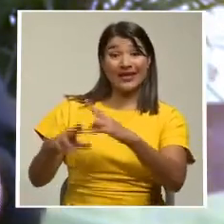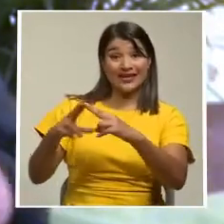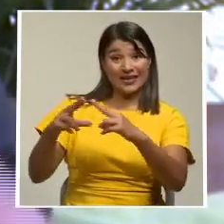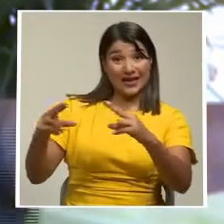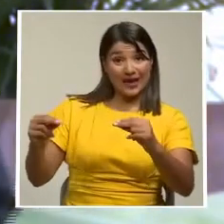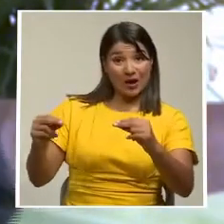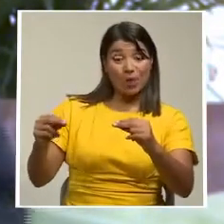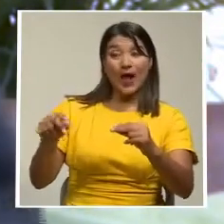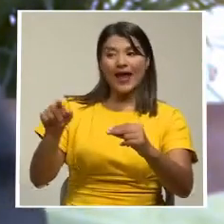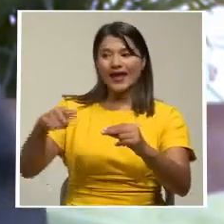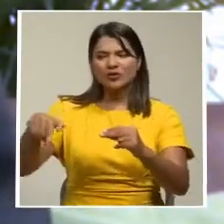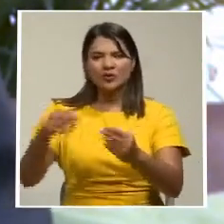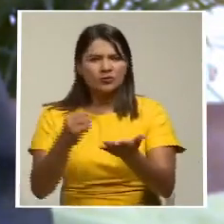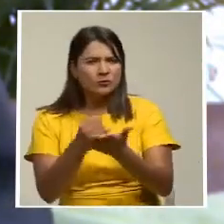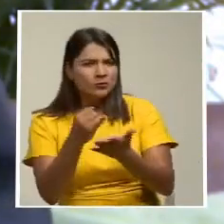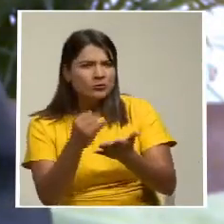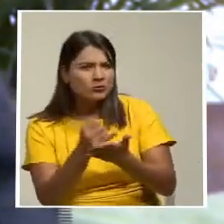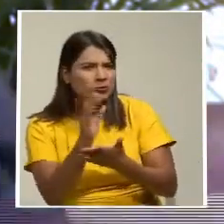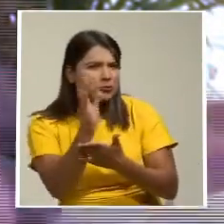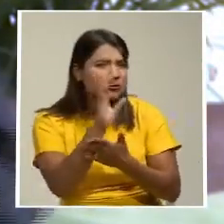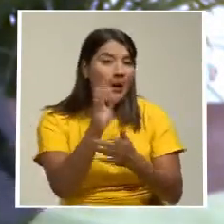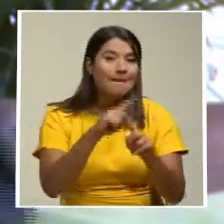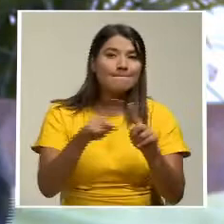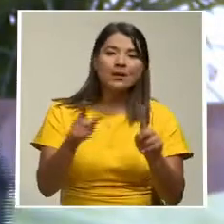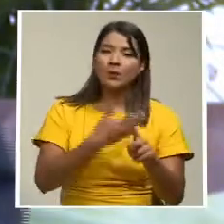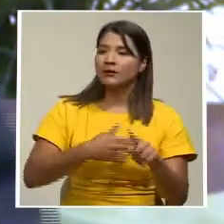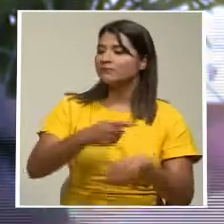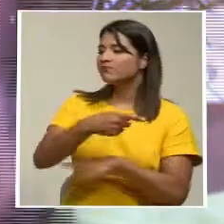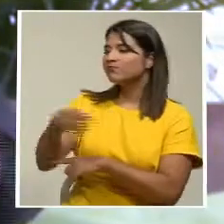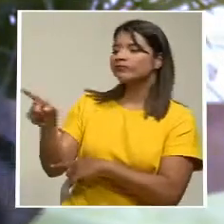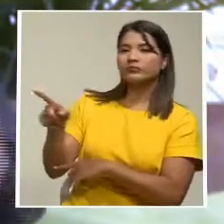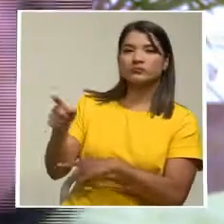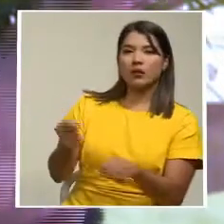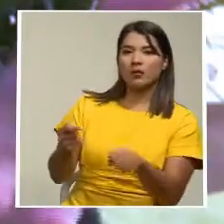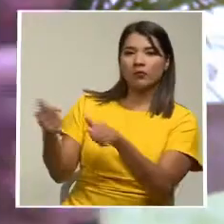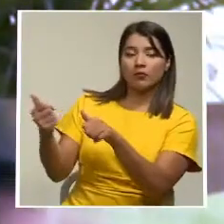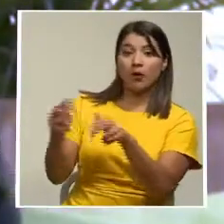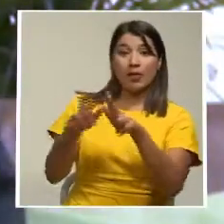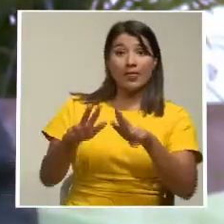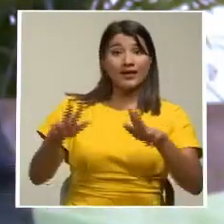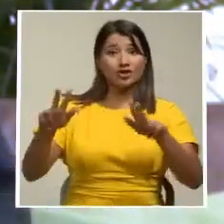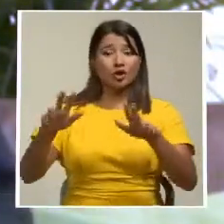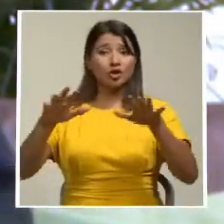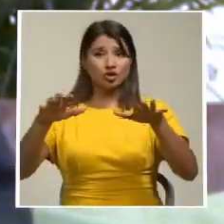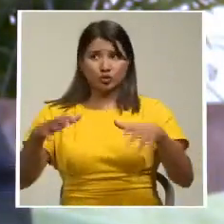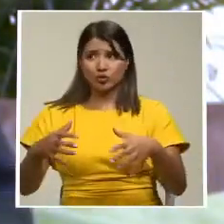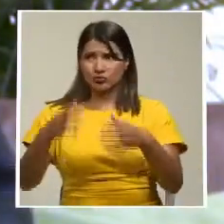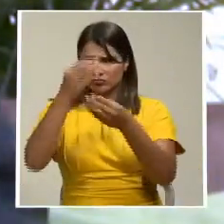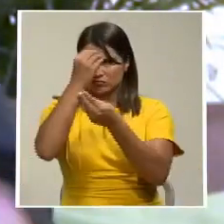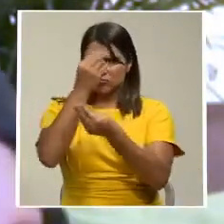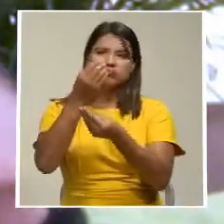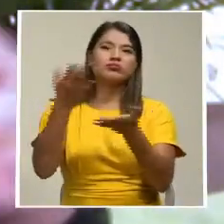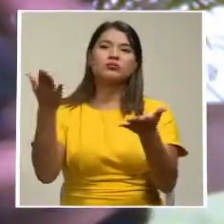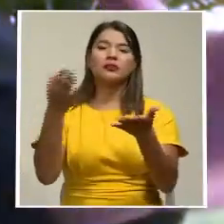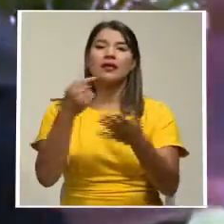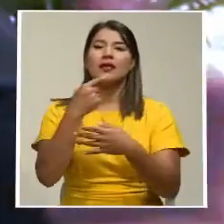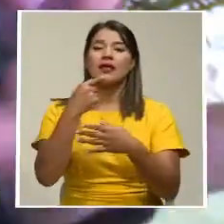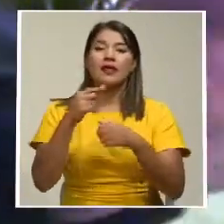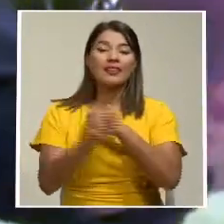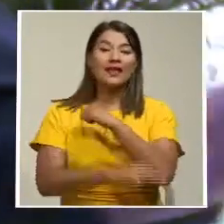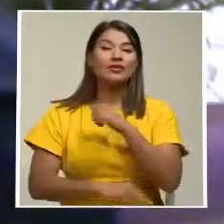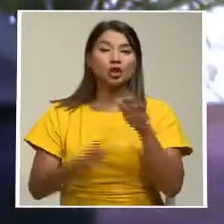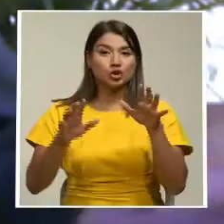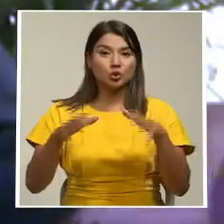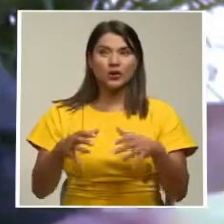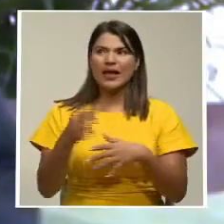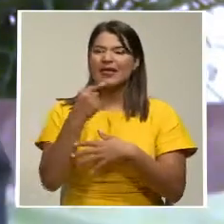documentar lo que estaba ocurriendo ahí. Ortega le expulsó, las Naciones Unidas publicó un informe en el que decían que se habían cometido este